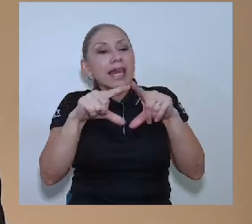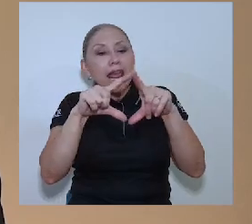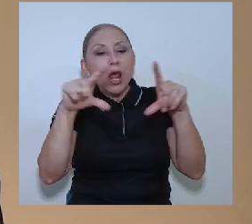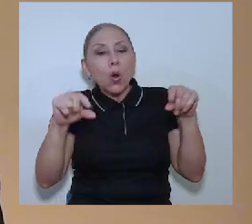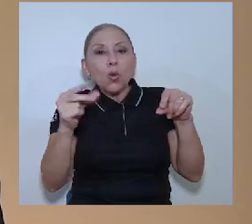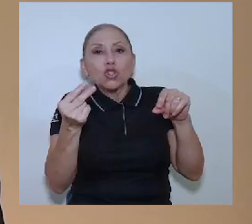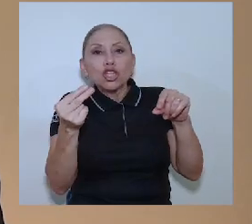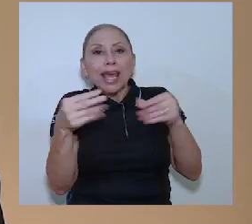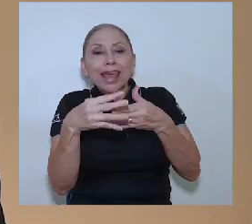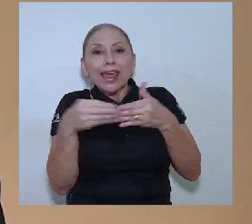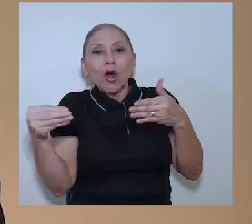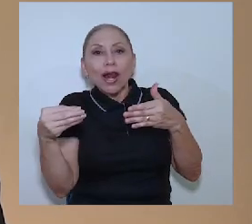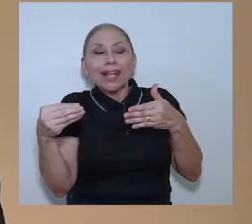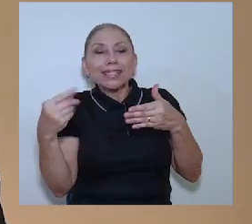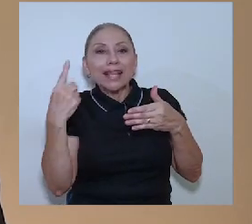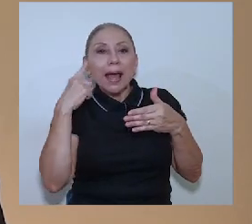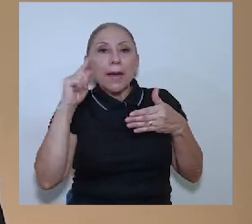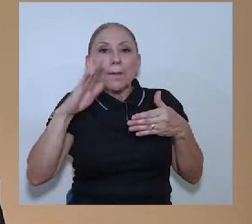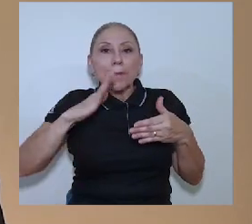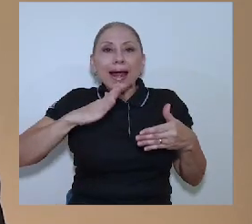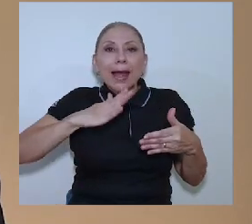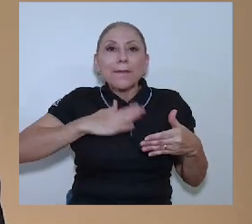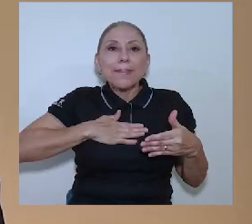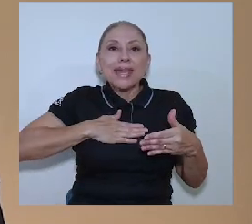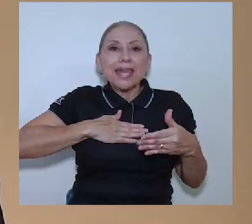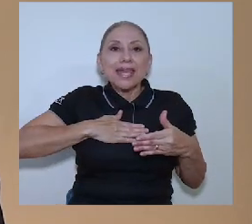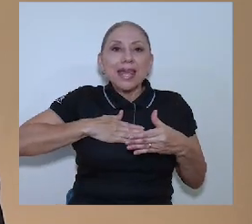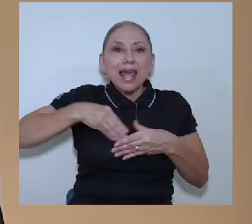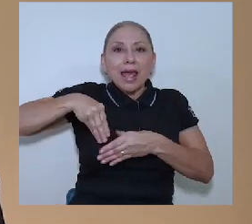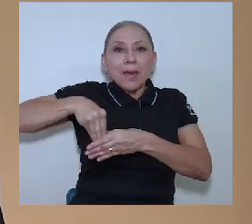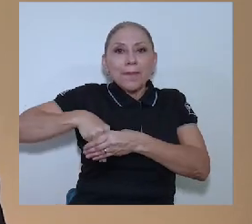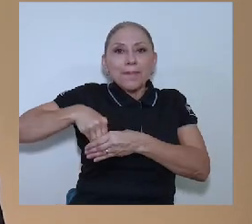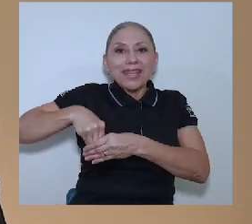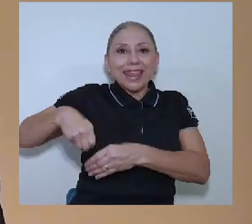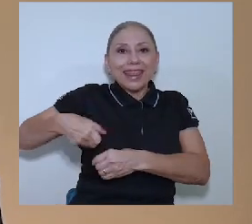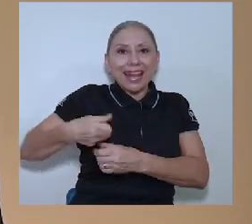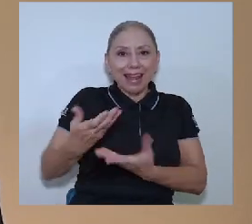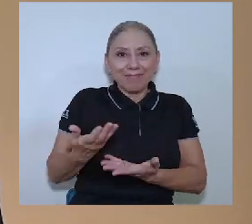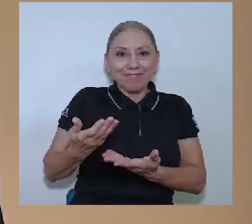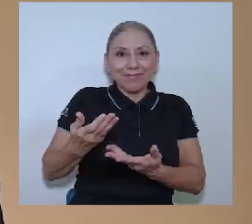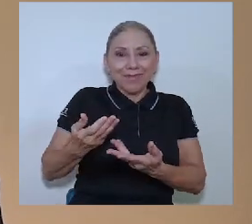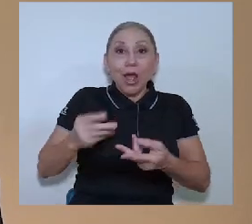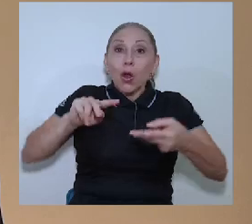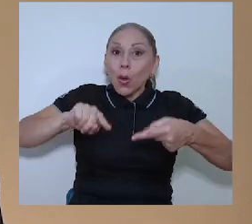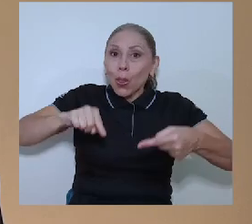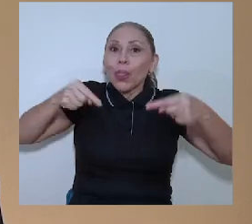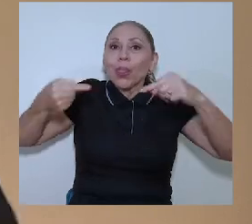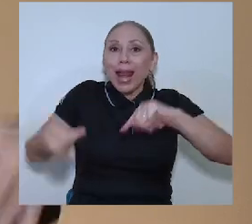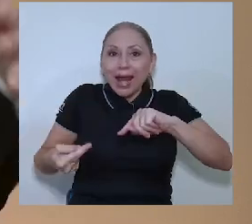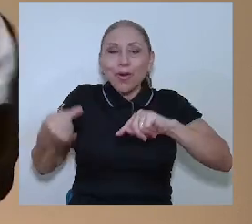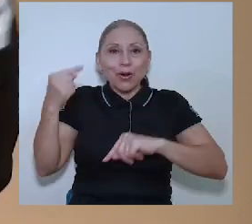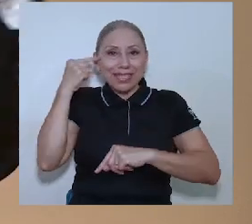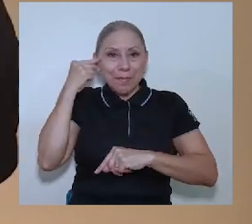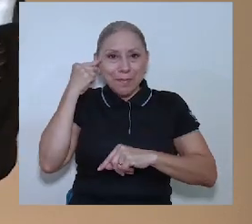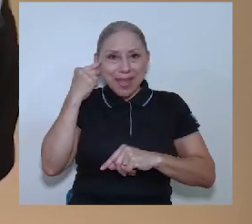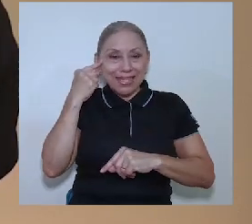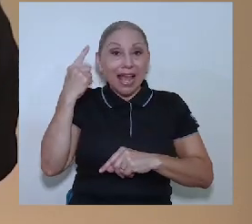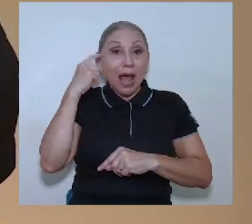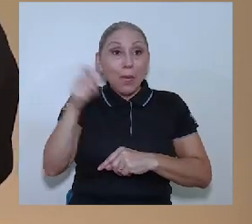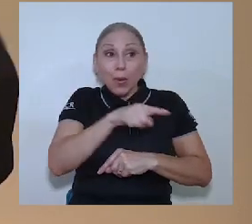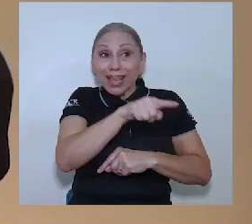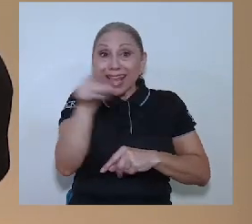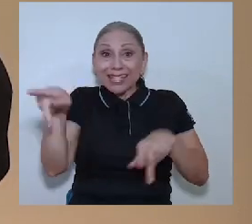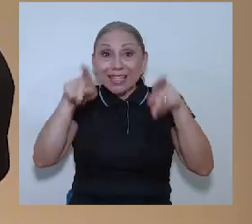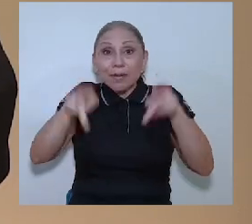dólares para mi billetera. Sí. Contrario a lo que se piensa, porque esos coadyuvan a